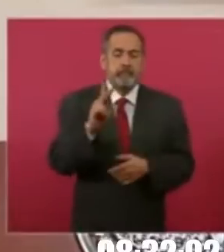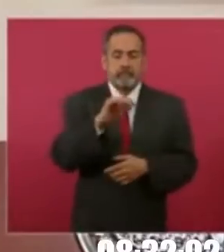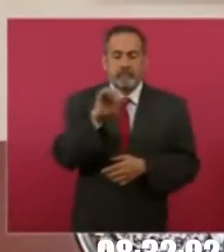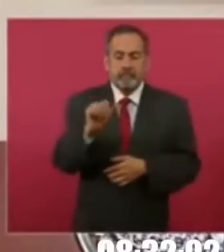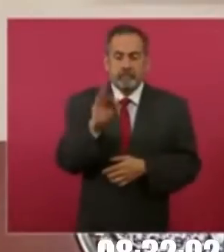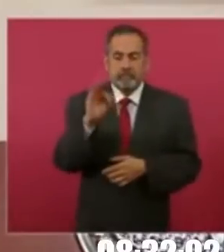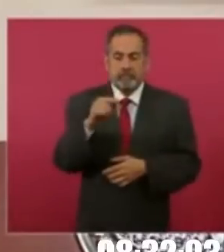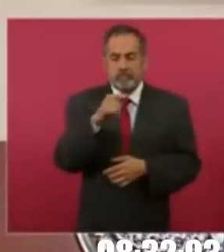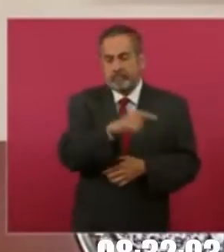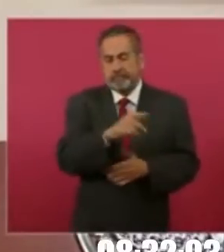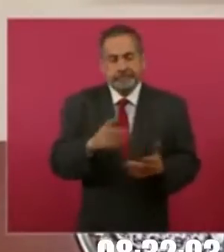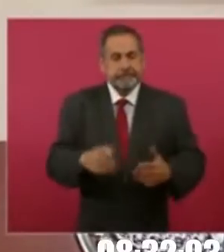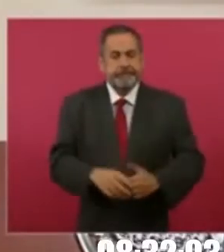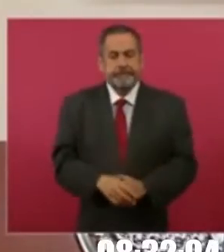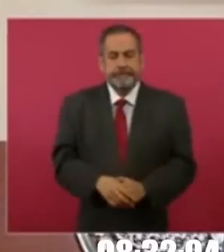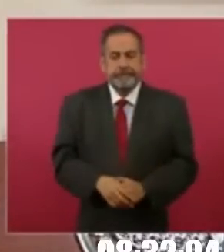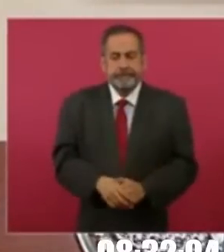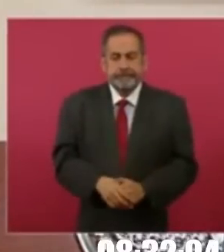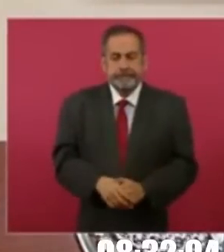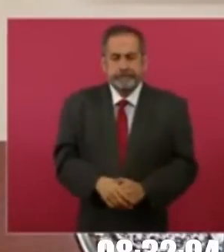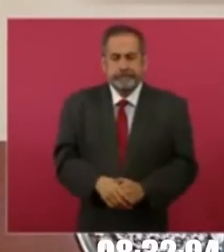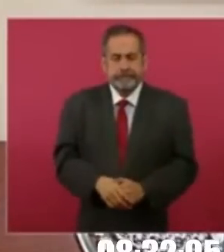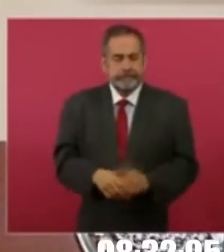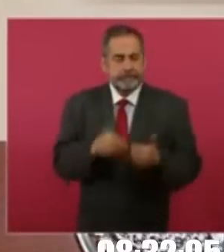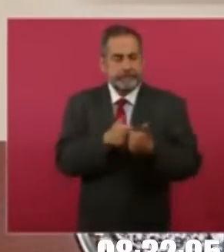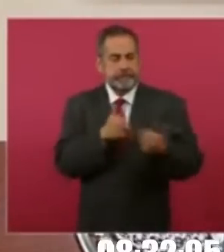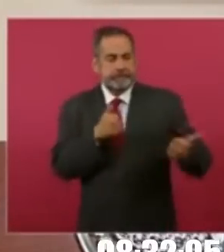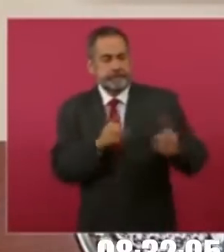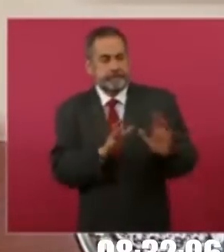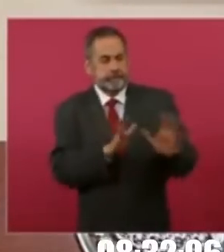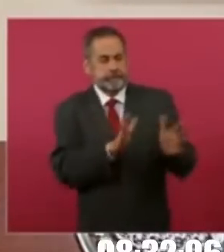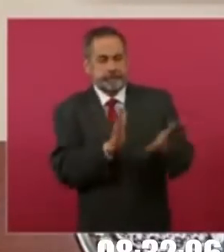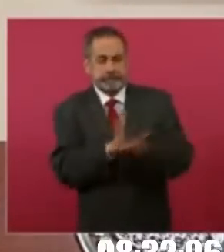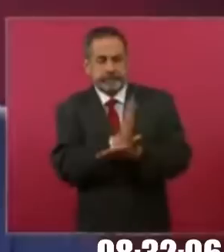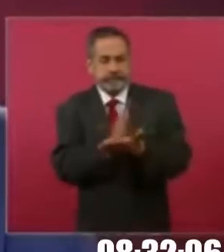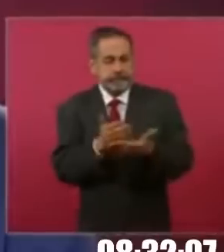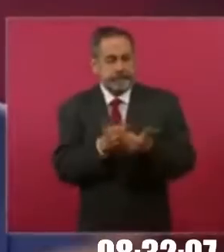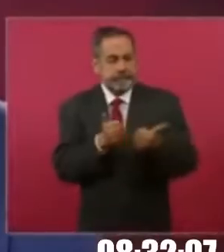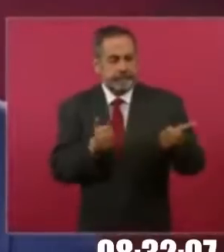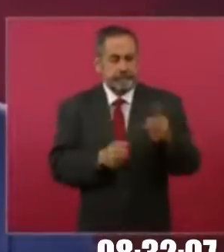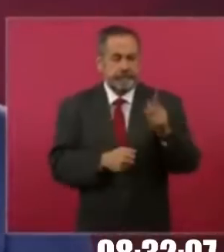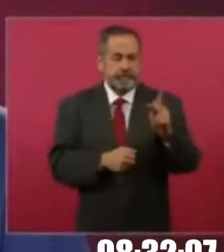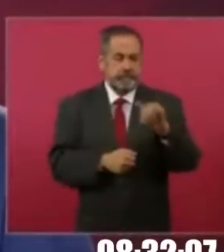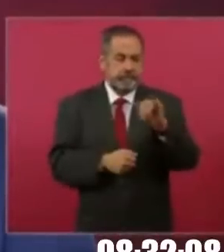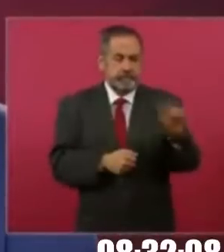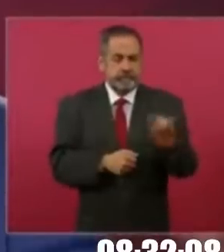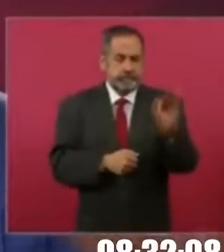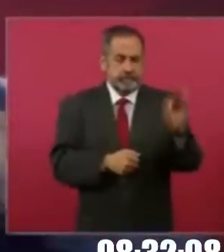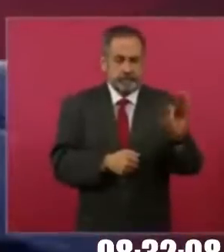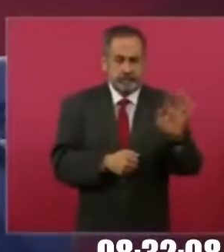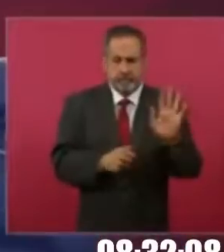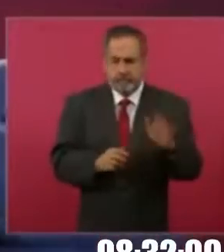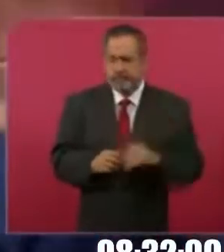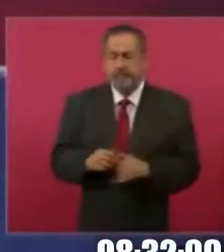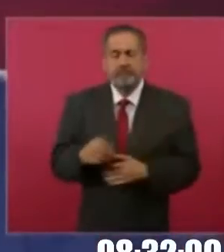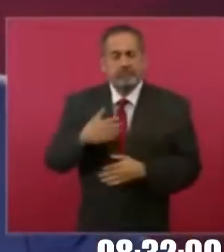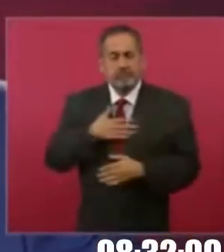y el poder judicial es independiente es autónomo y nosotros